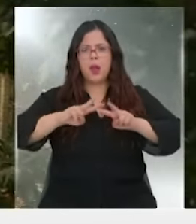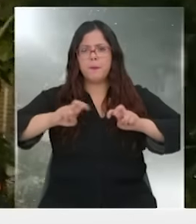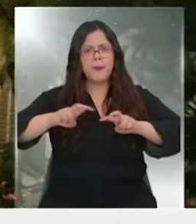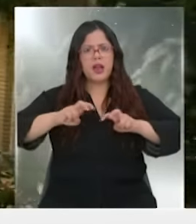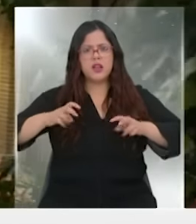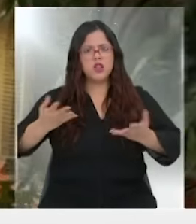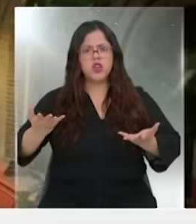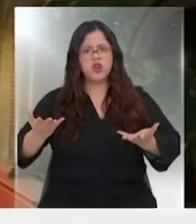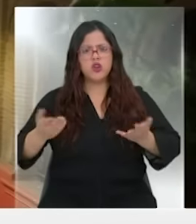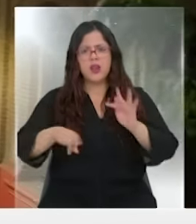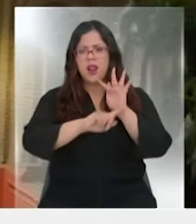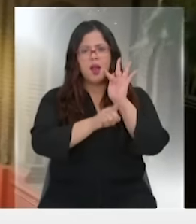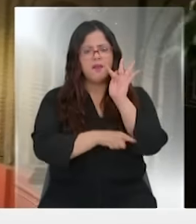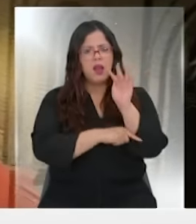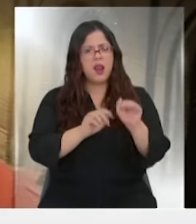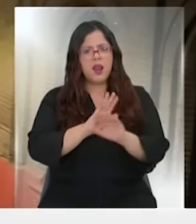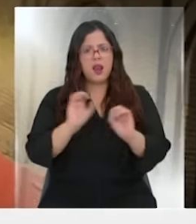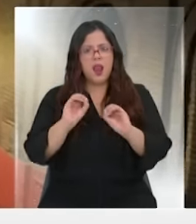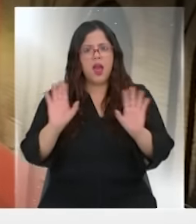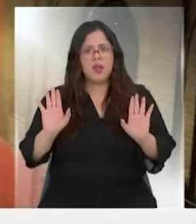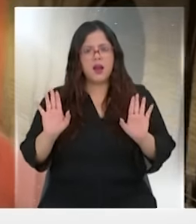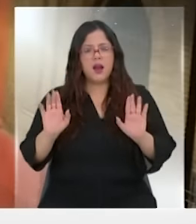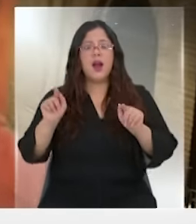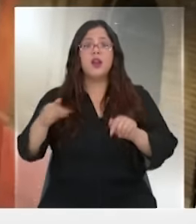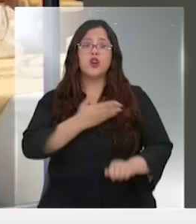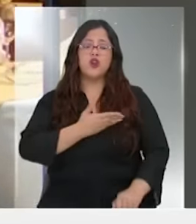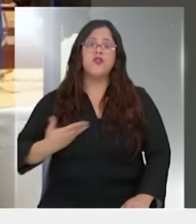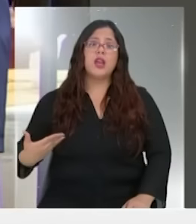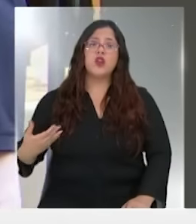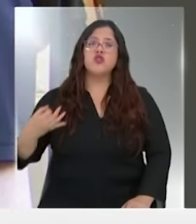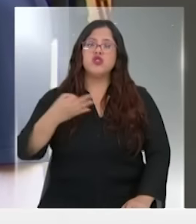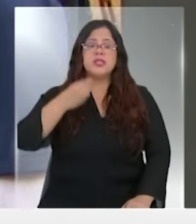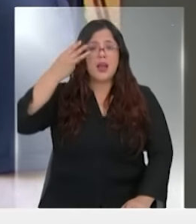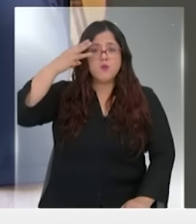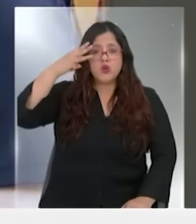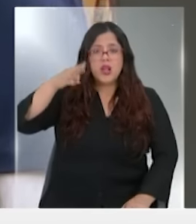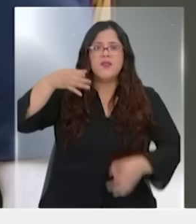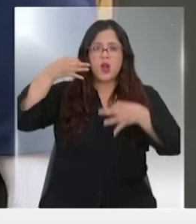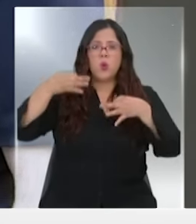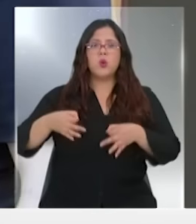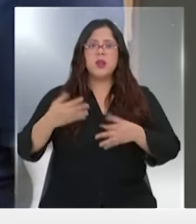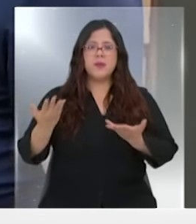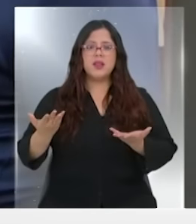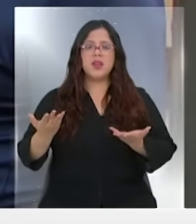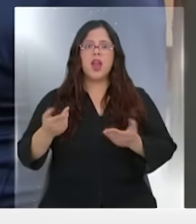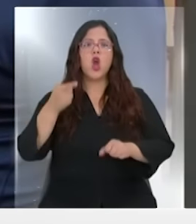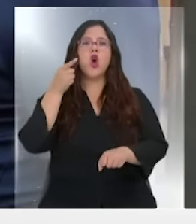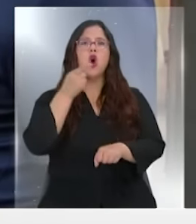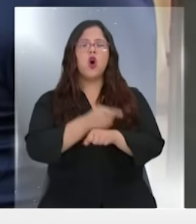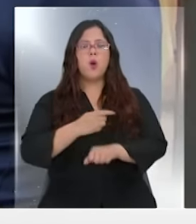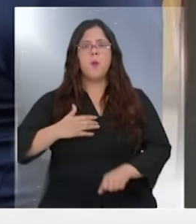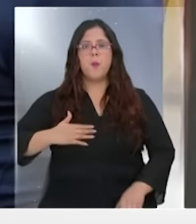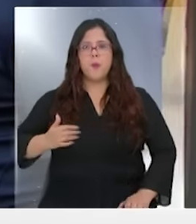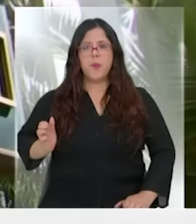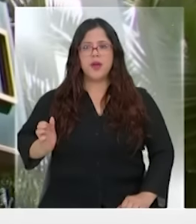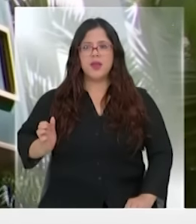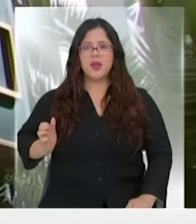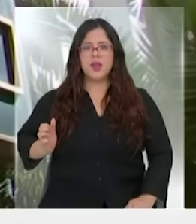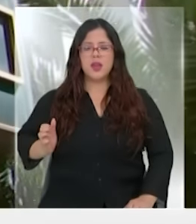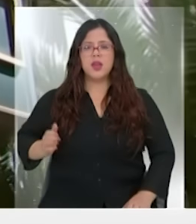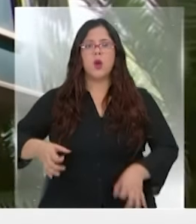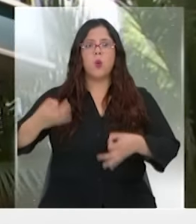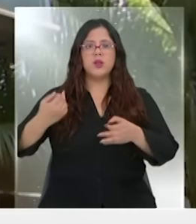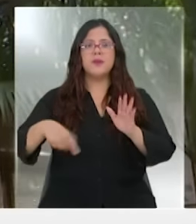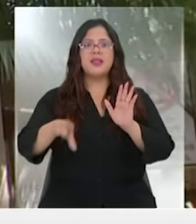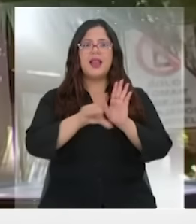investigación en la fiscalía? Según el gobierno, Monsalve habría dado estas órdenes a la PDI amparado